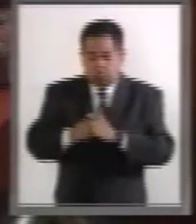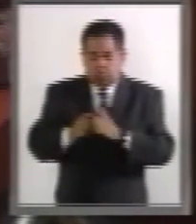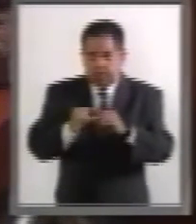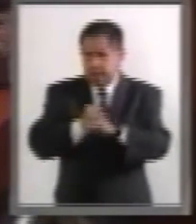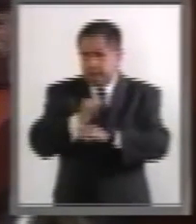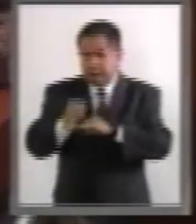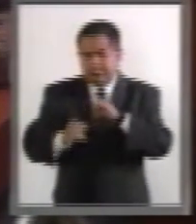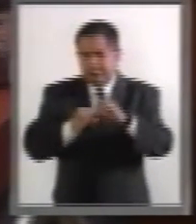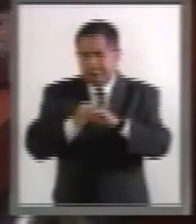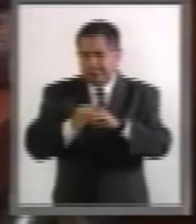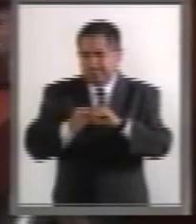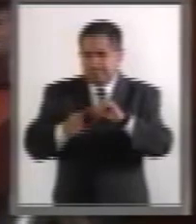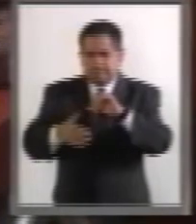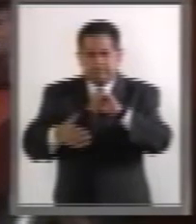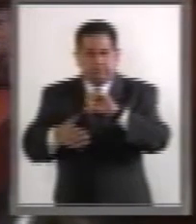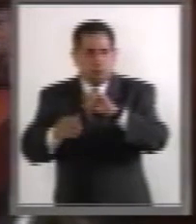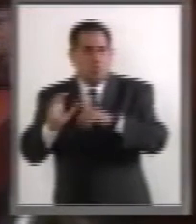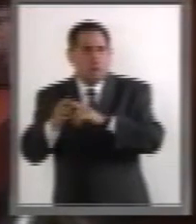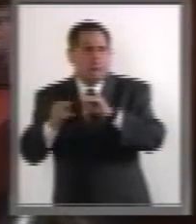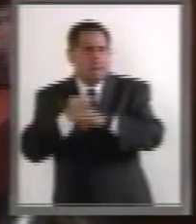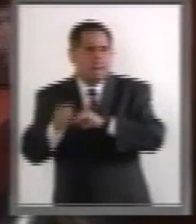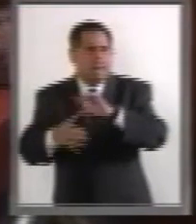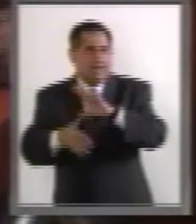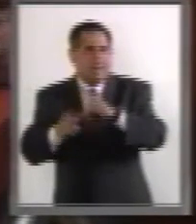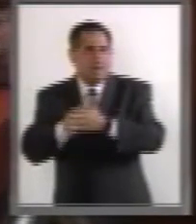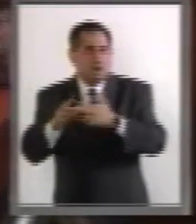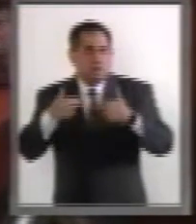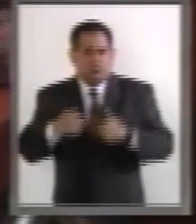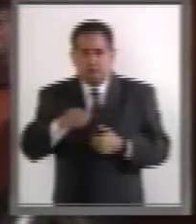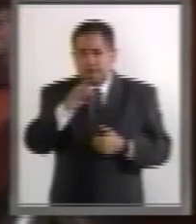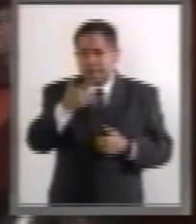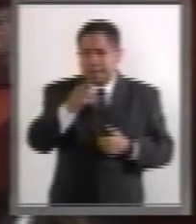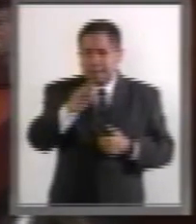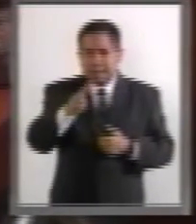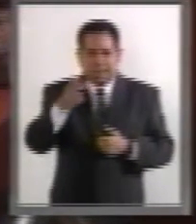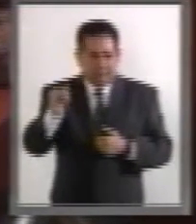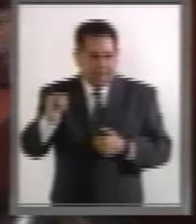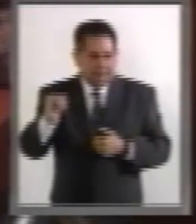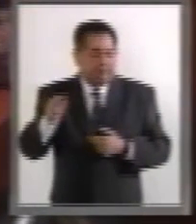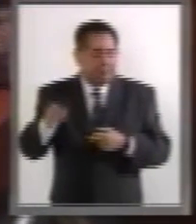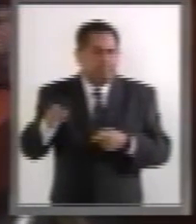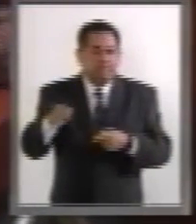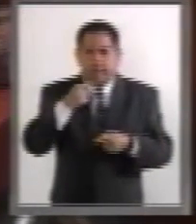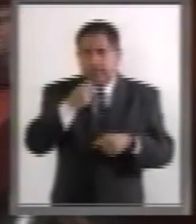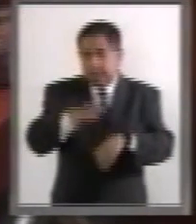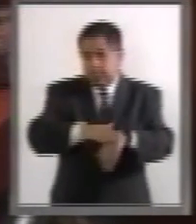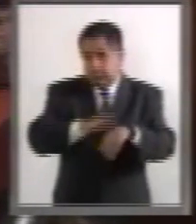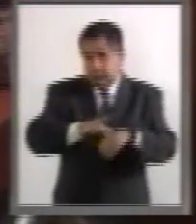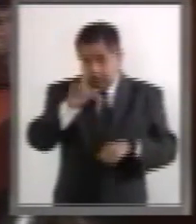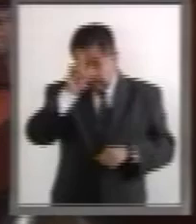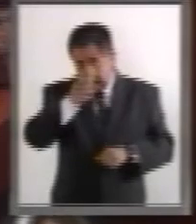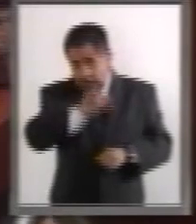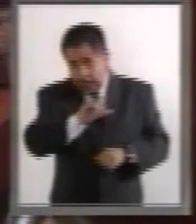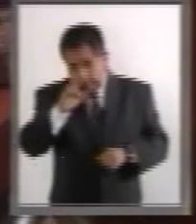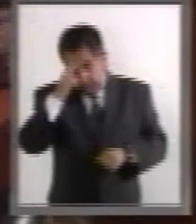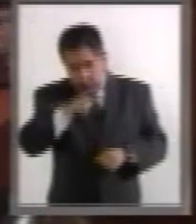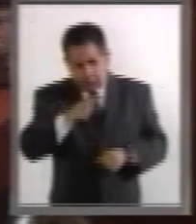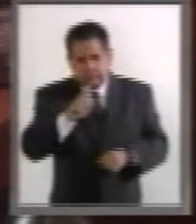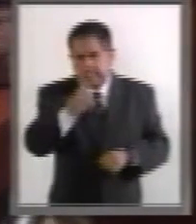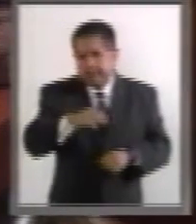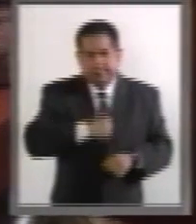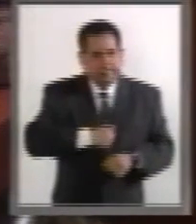Interdisciplinario de Expertos Independientes de la Comisión Interamericana de Derechos Humanos ha hecho al Estado mexicano a raíz de los